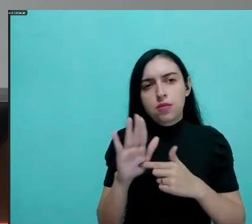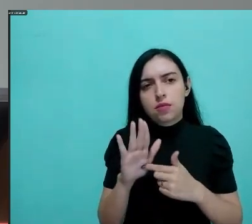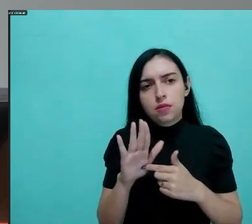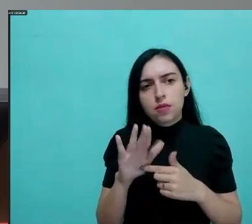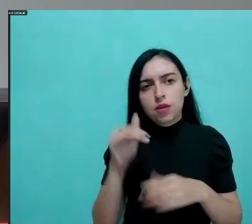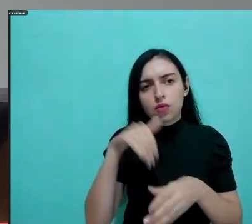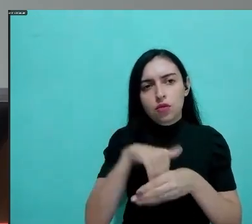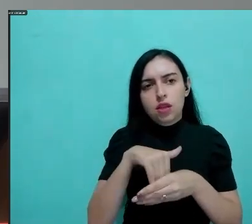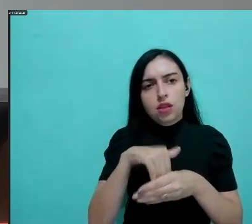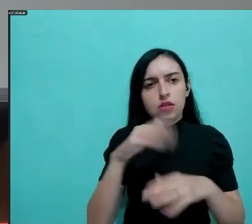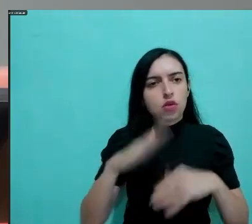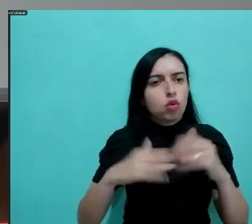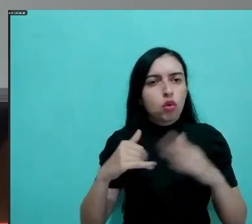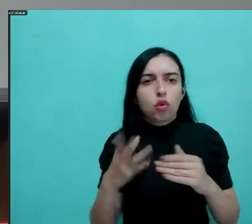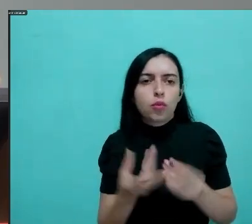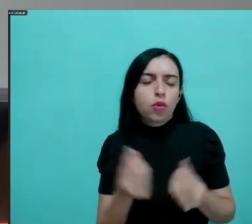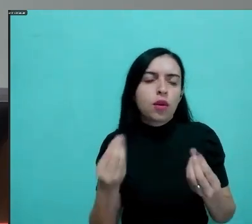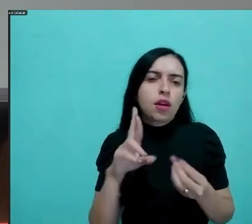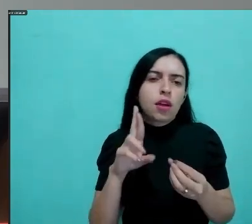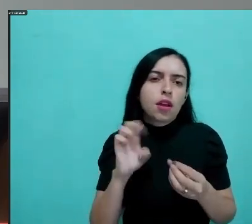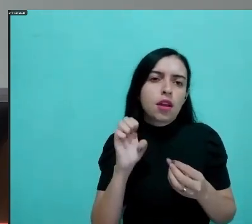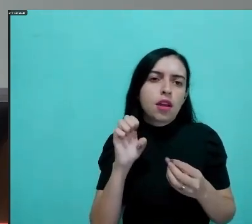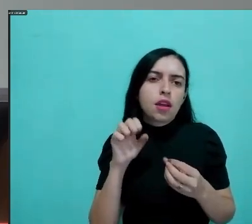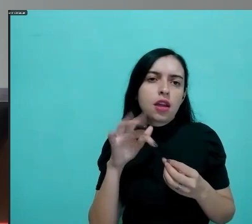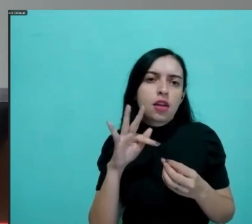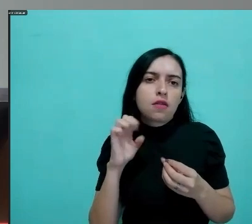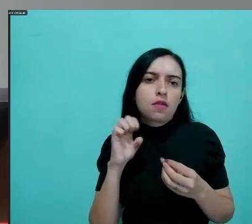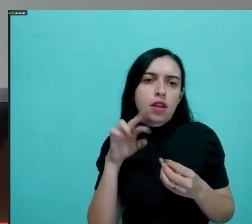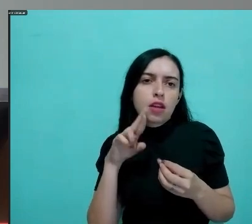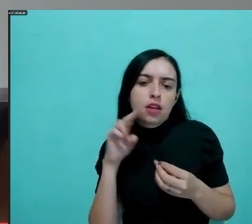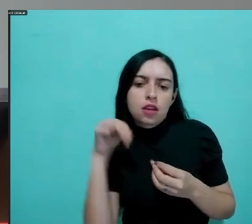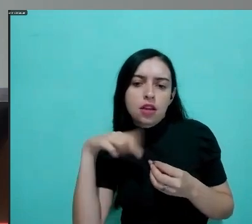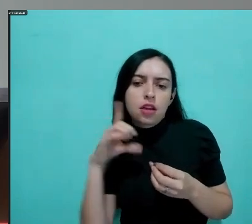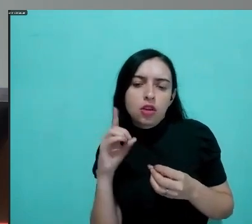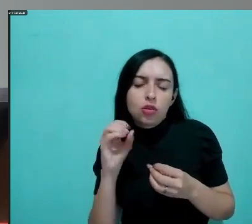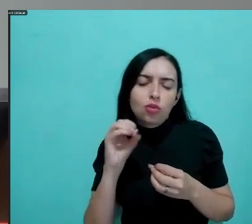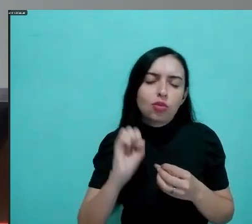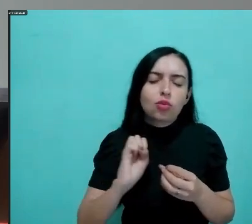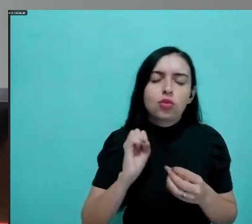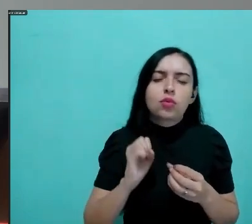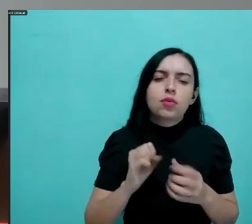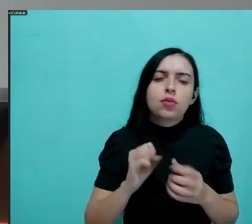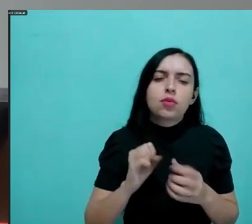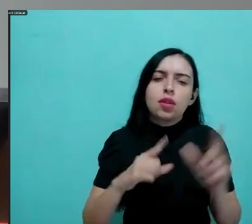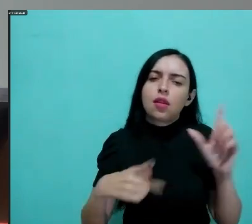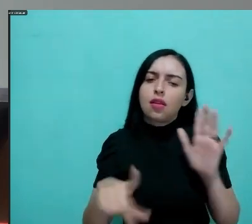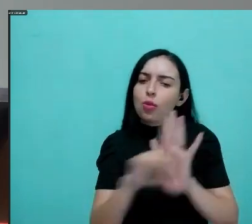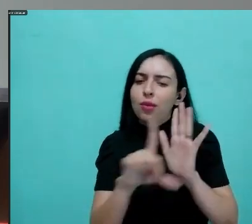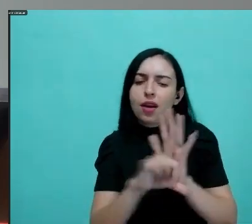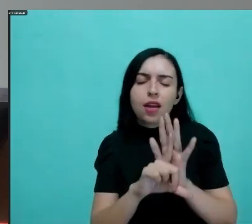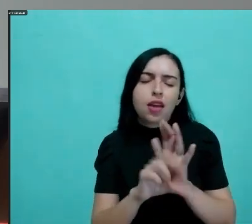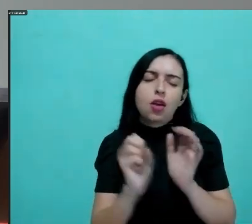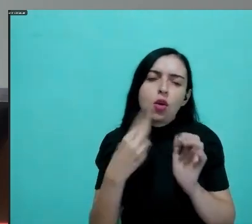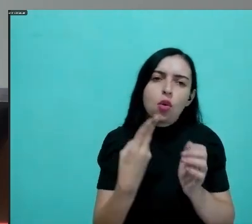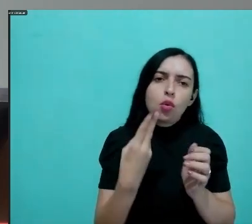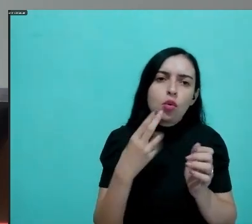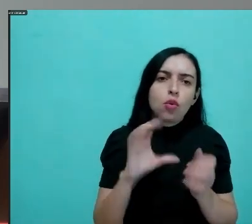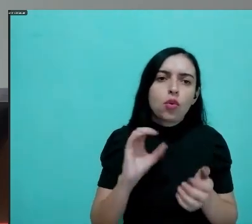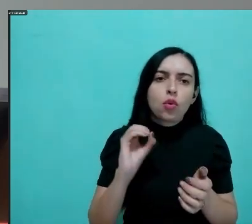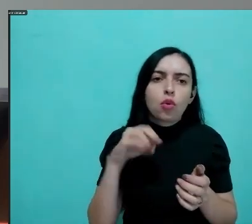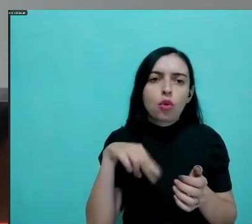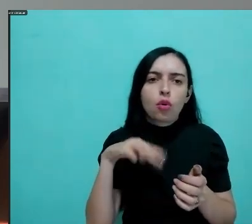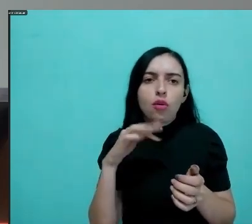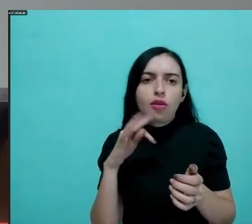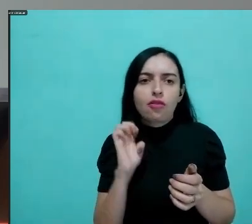con referéndums legislativos o constituyentes. Y el último órgano que